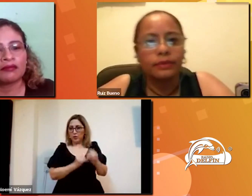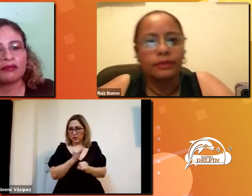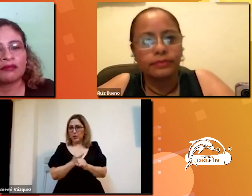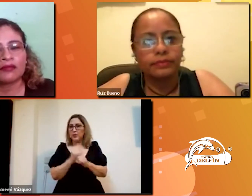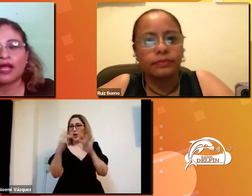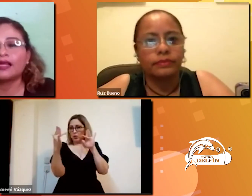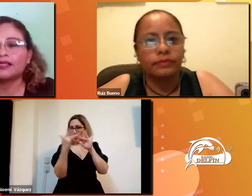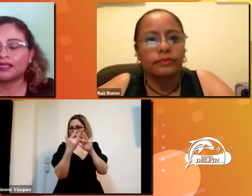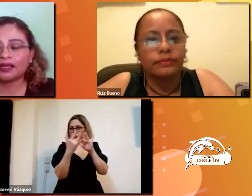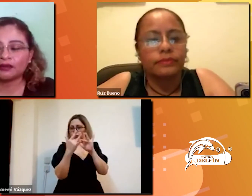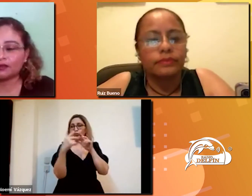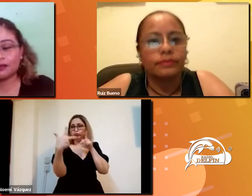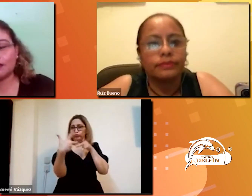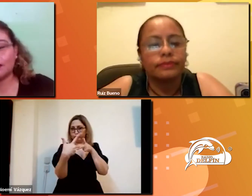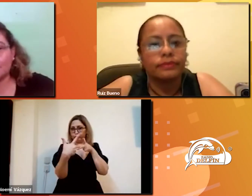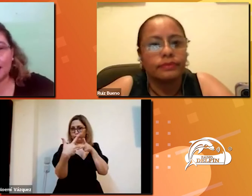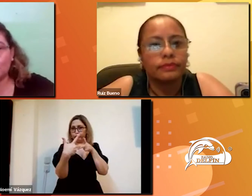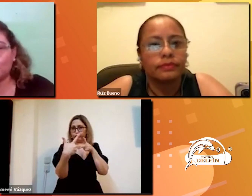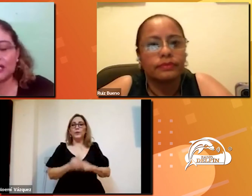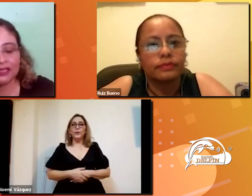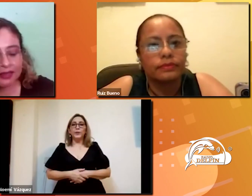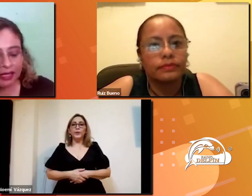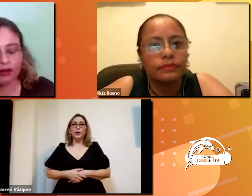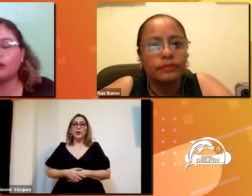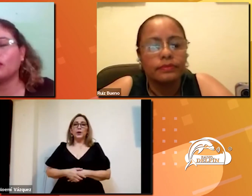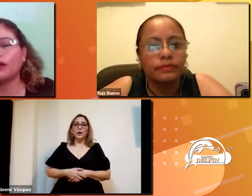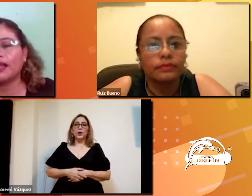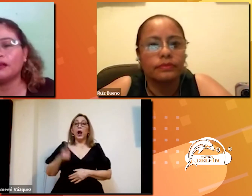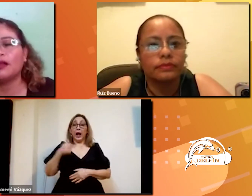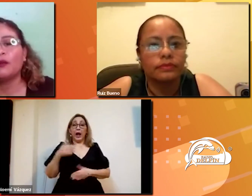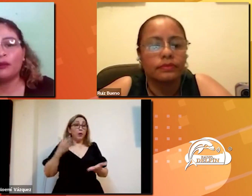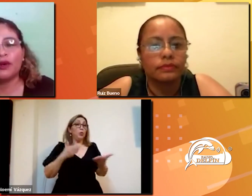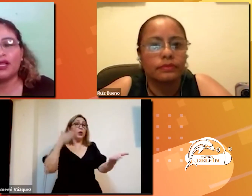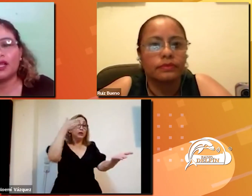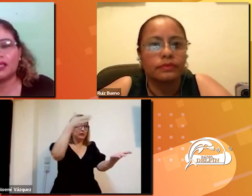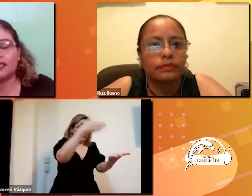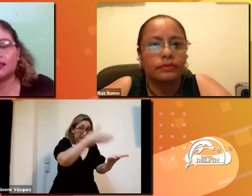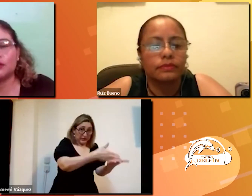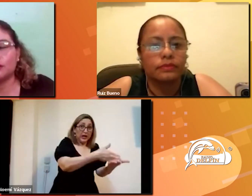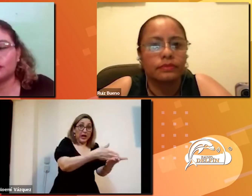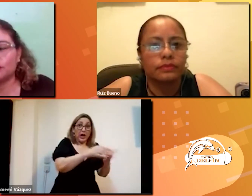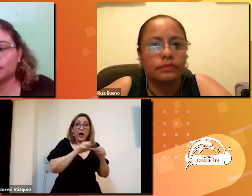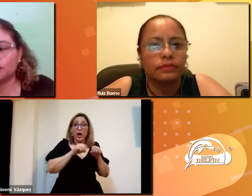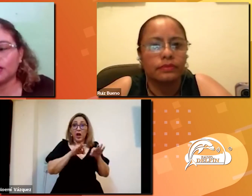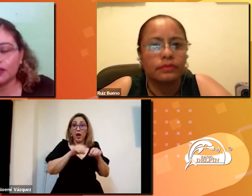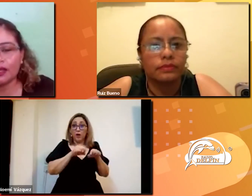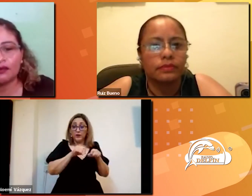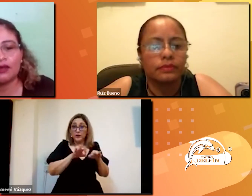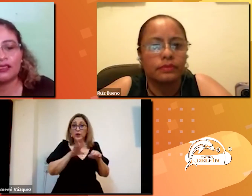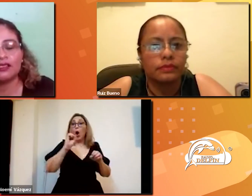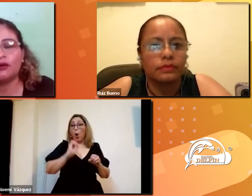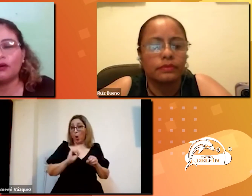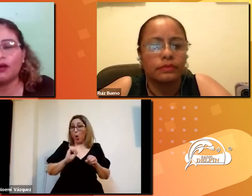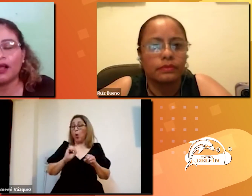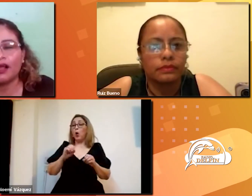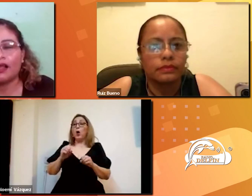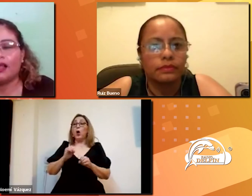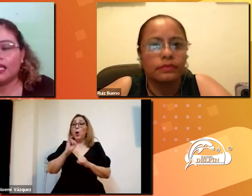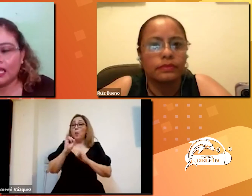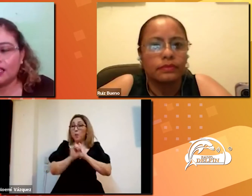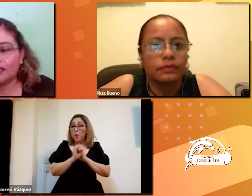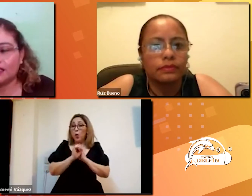online. Ahí está, ¿no? Tanto presencial como online pueden hacer su cita con la